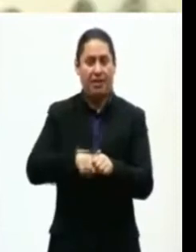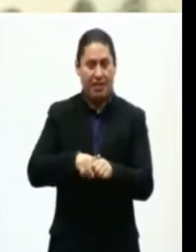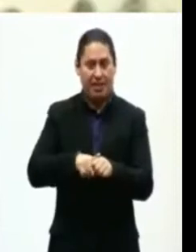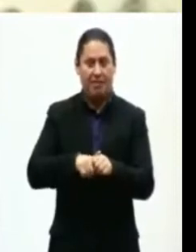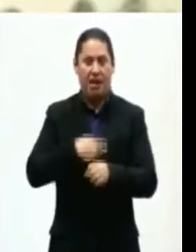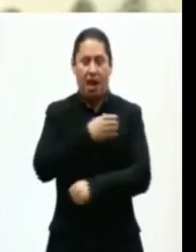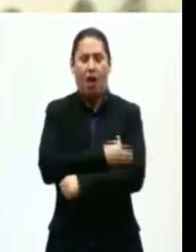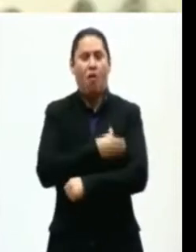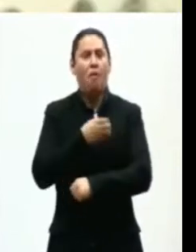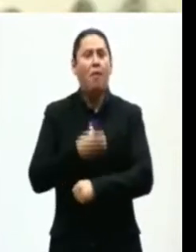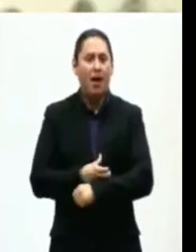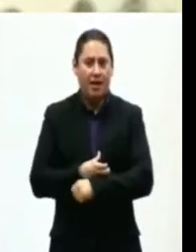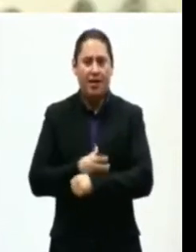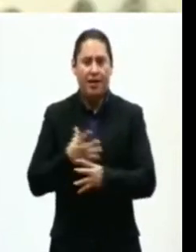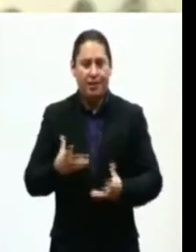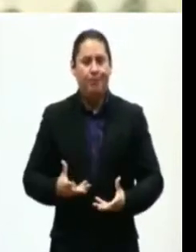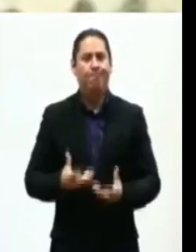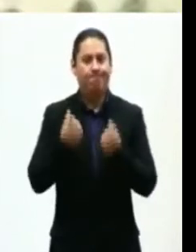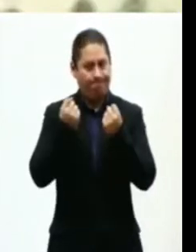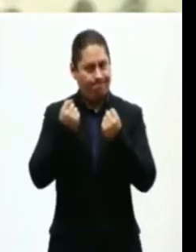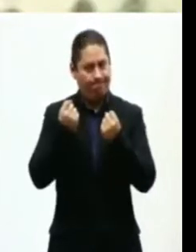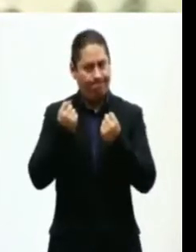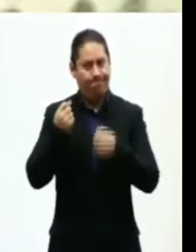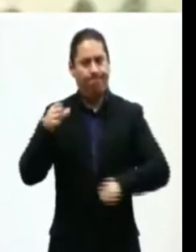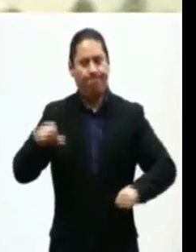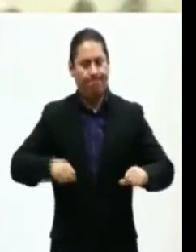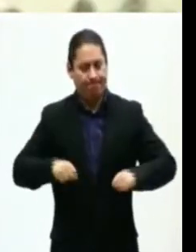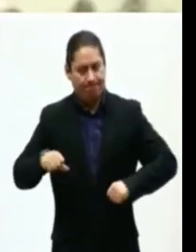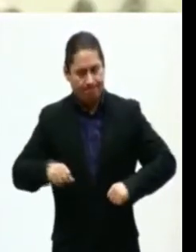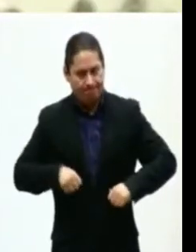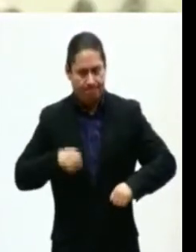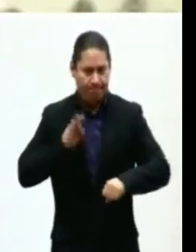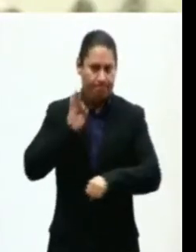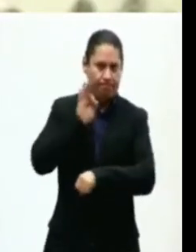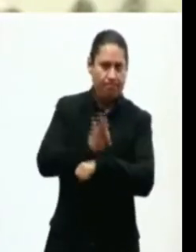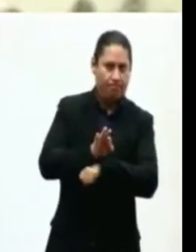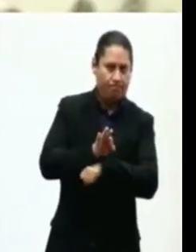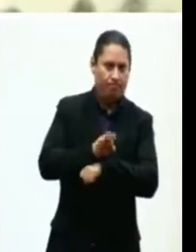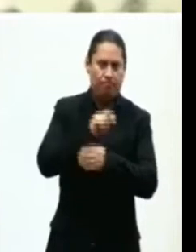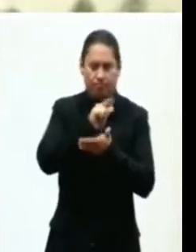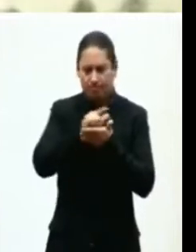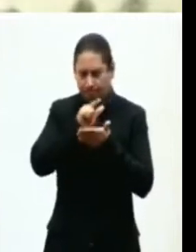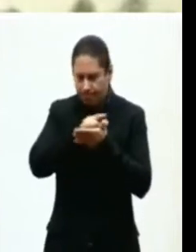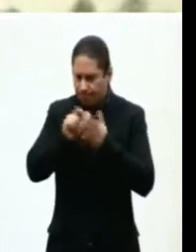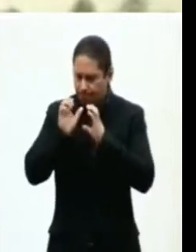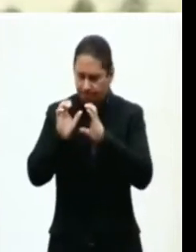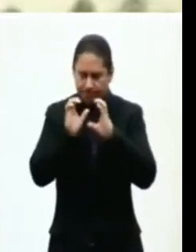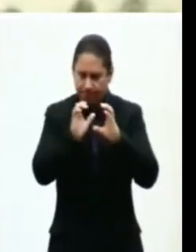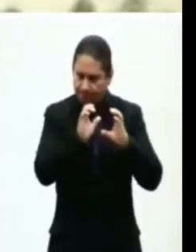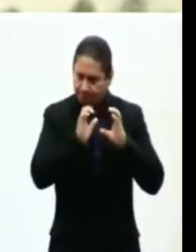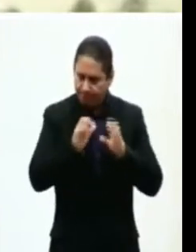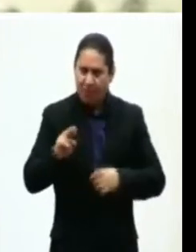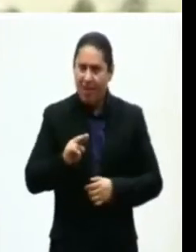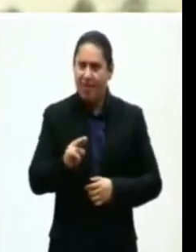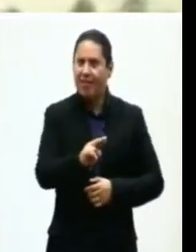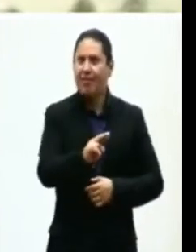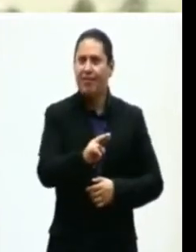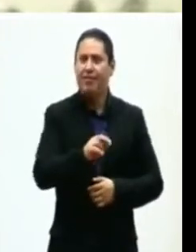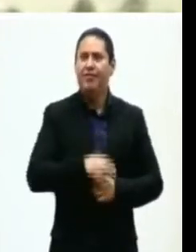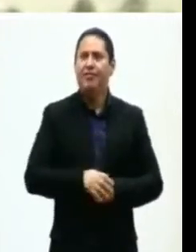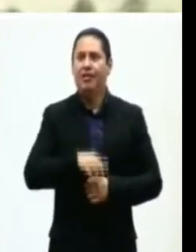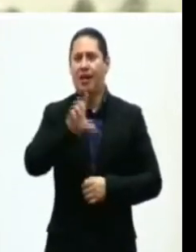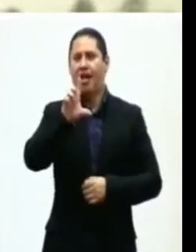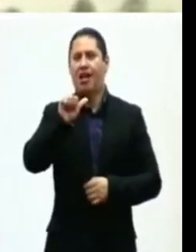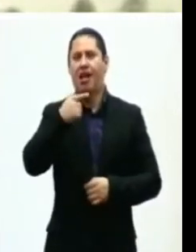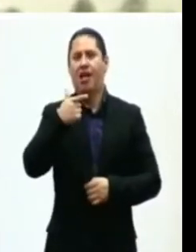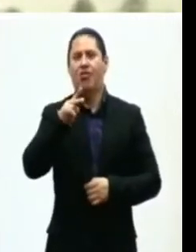el acompañamiento de las acciones de rescate, protección, tratamiento y conservación de la cuenca del Río Grande, Lagunas